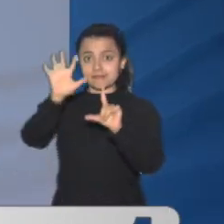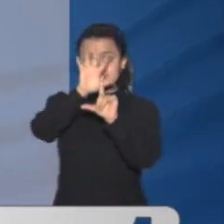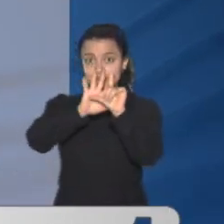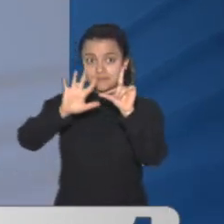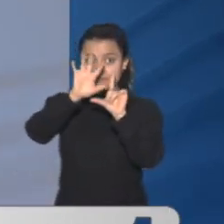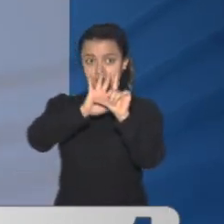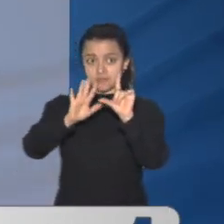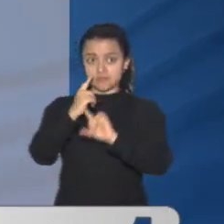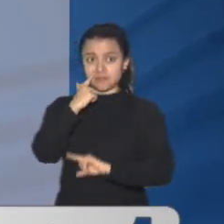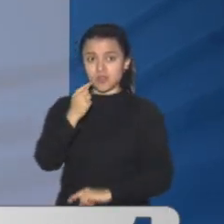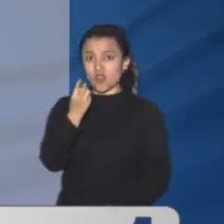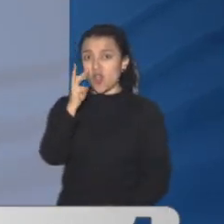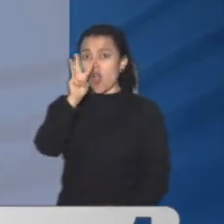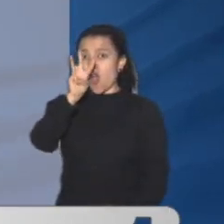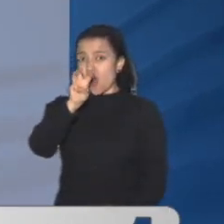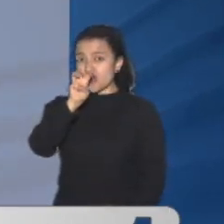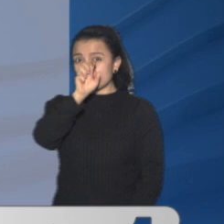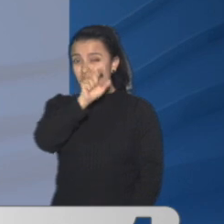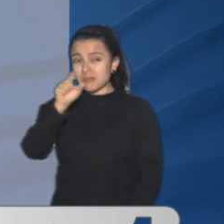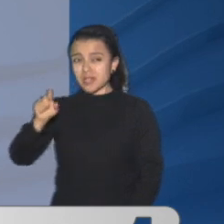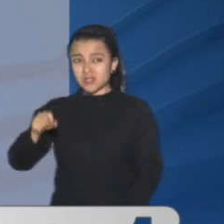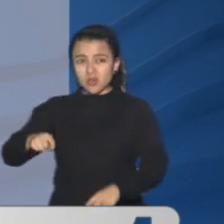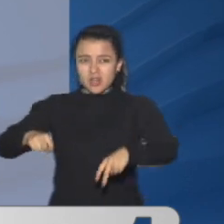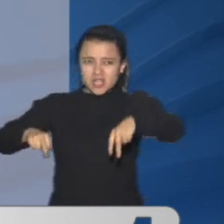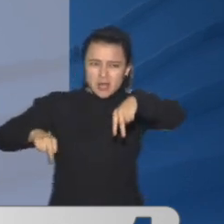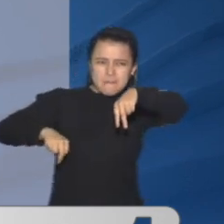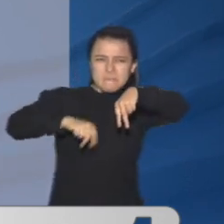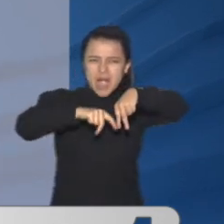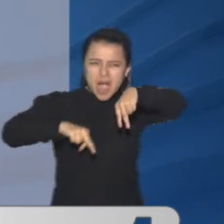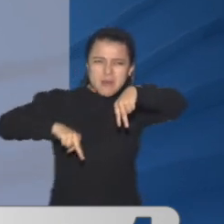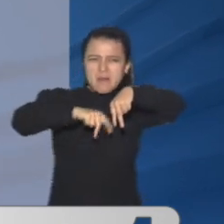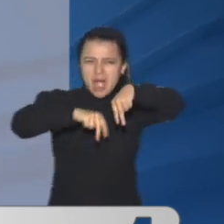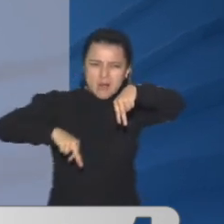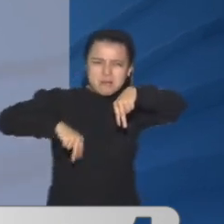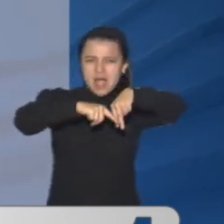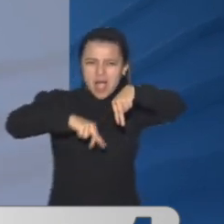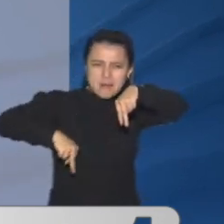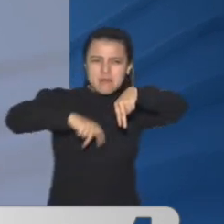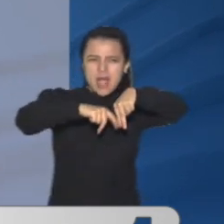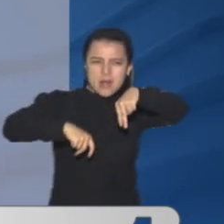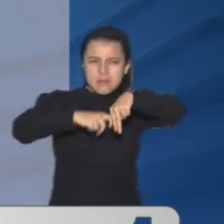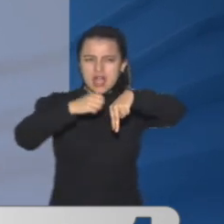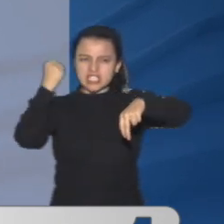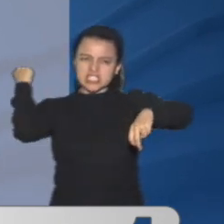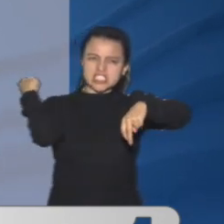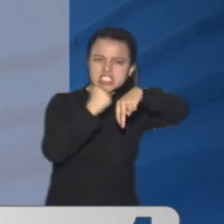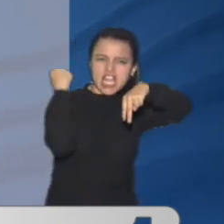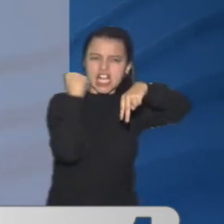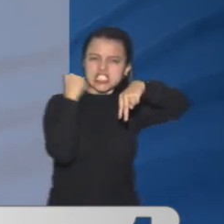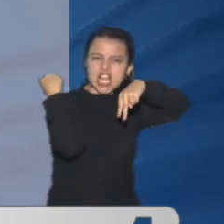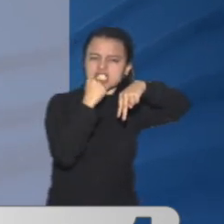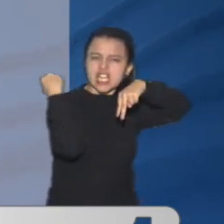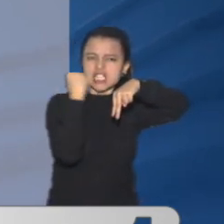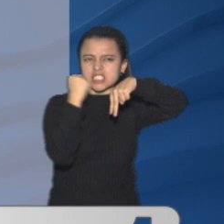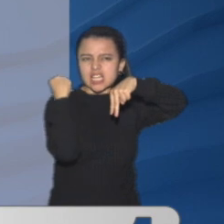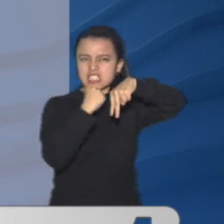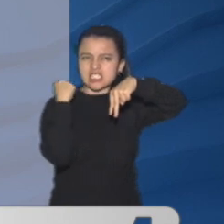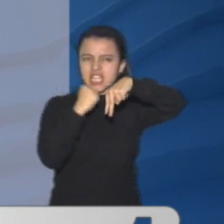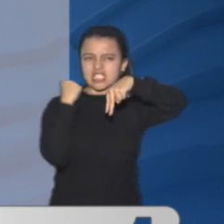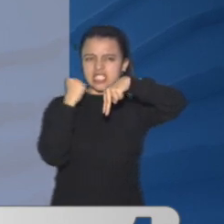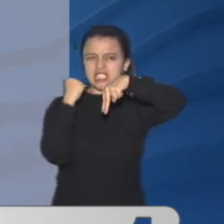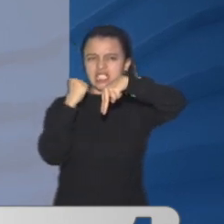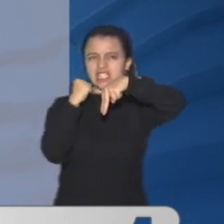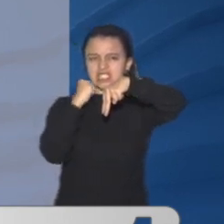como al menos ocho personas patean a este joven en la cara y como uno de ellos lo hiere con un objeto cortopunzante en varias partes del cuerpo